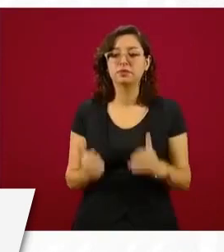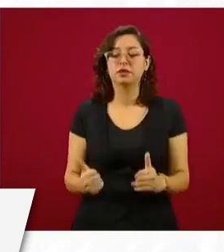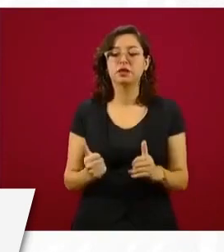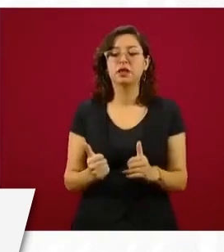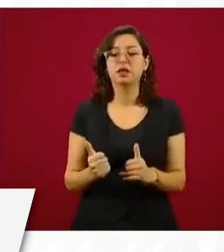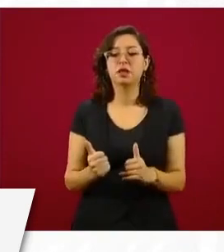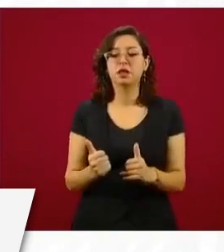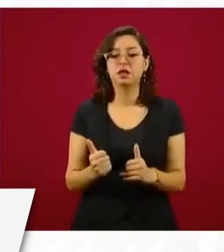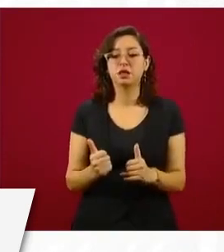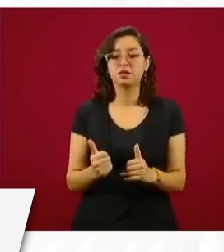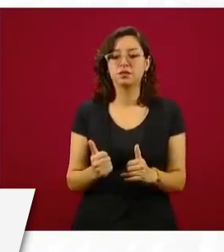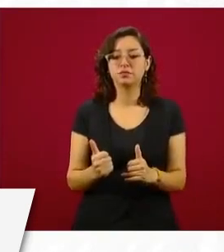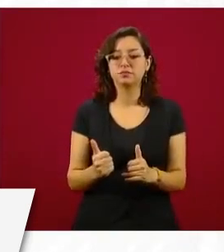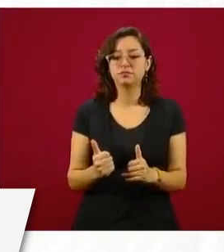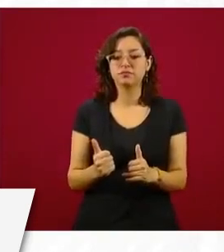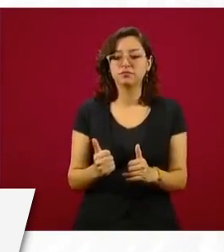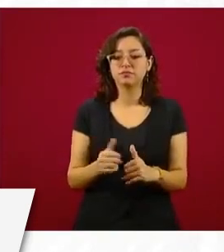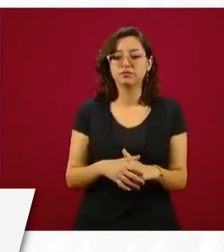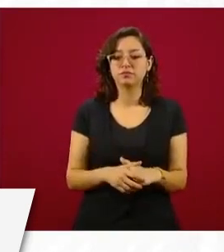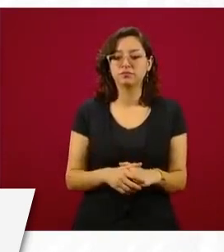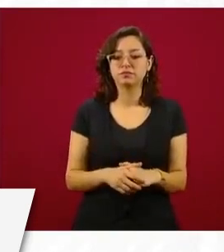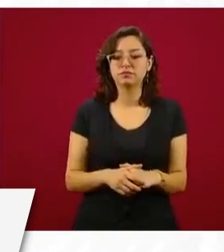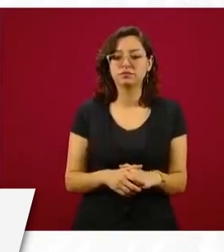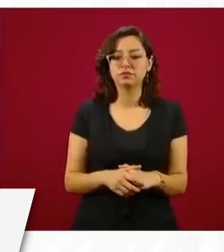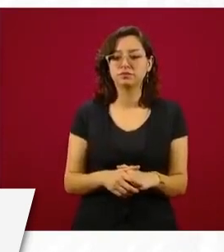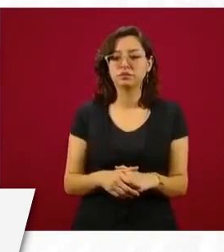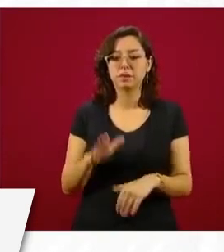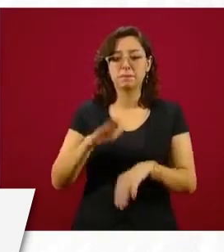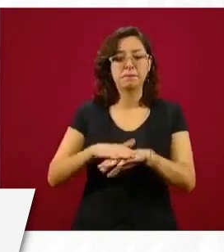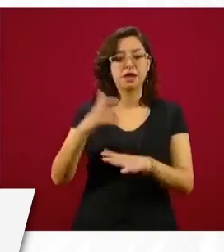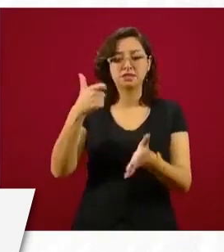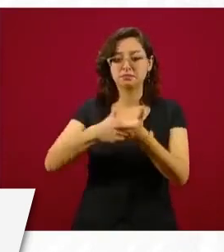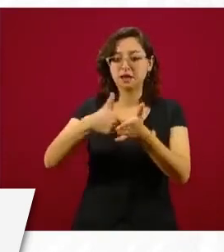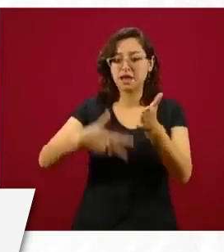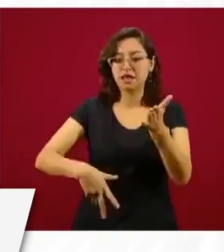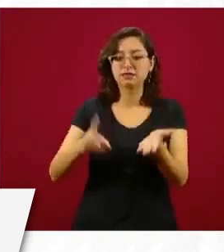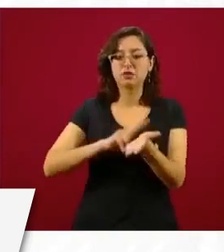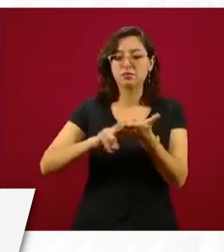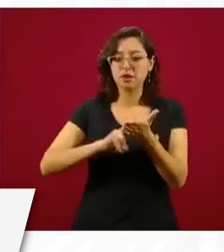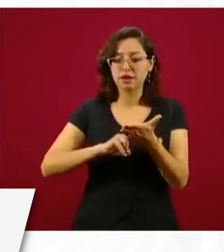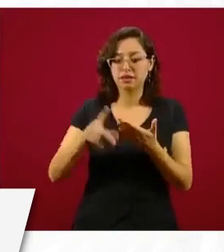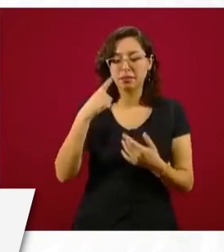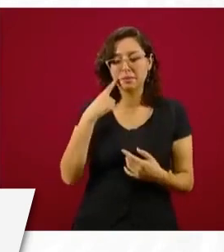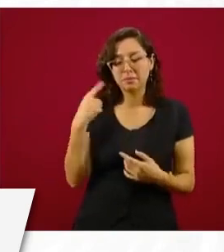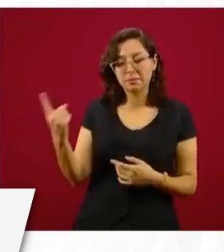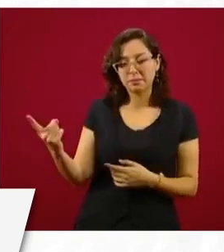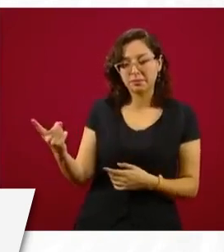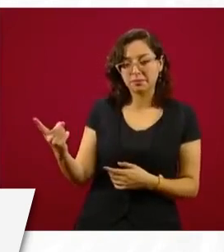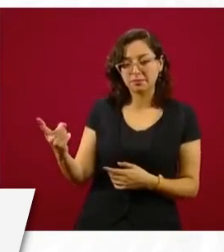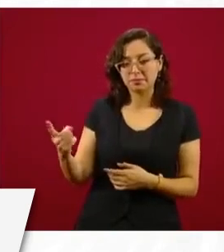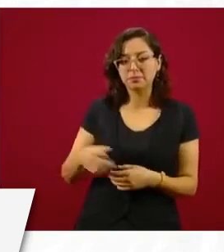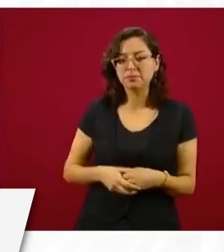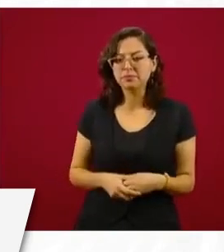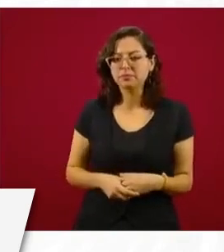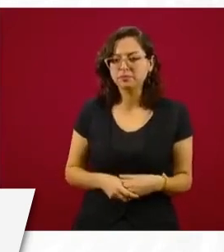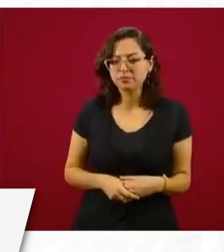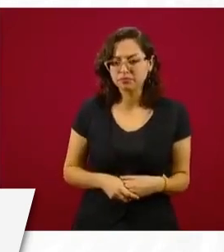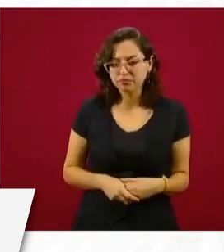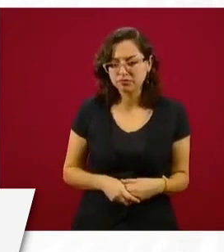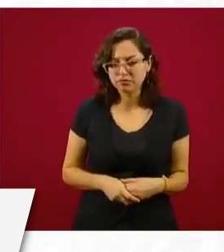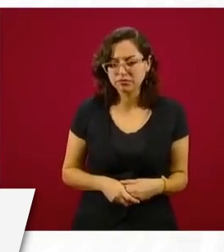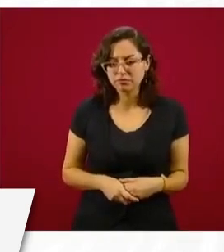Total, gasolina Red Gas, Puebla, 13 pesos con 85 centavos por litro, 1 peso